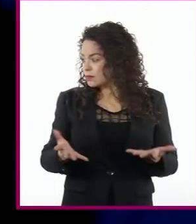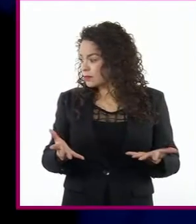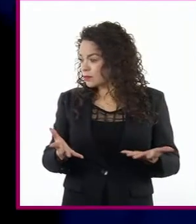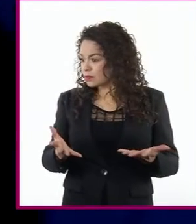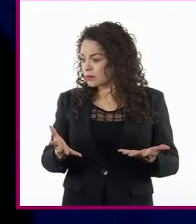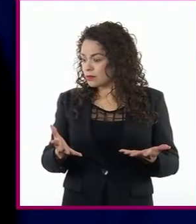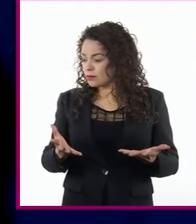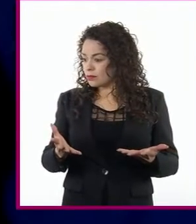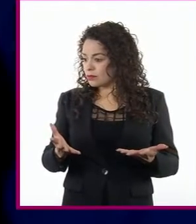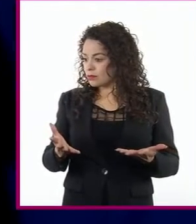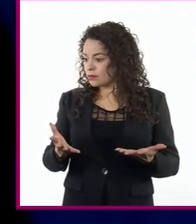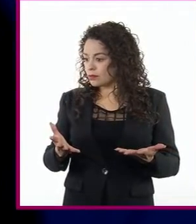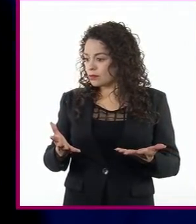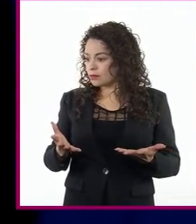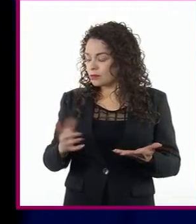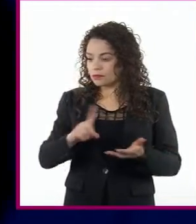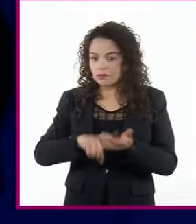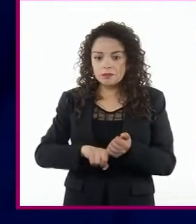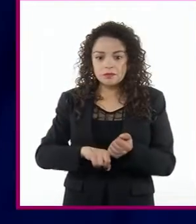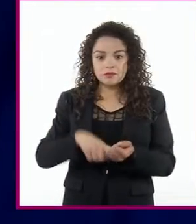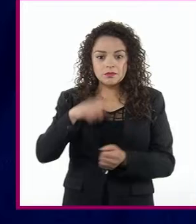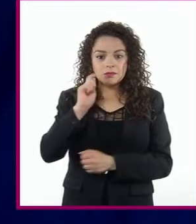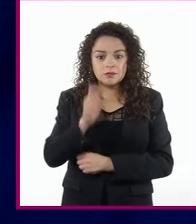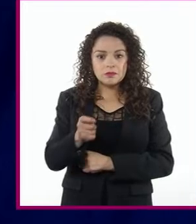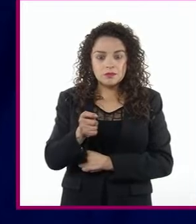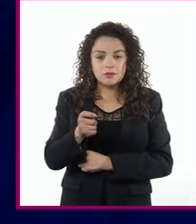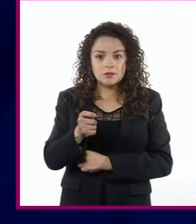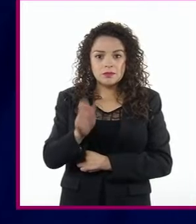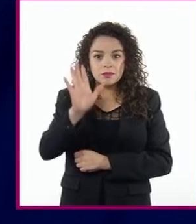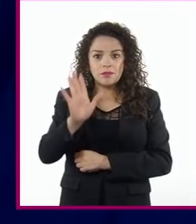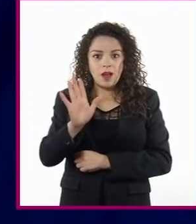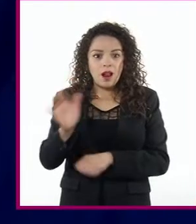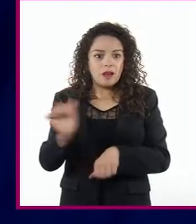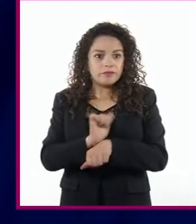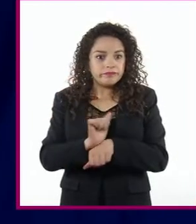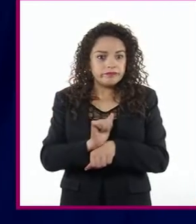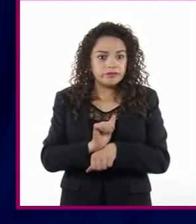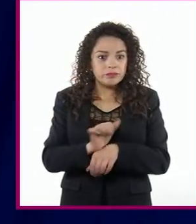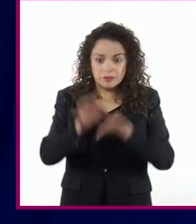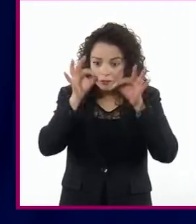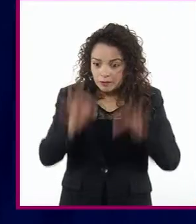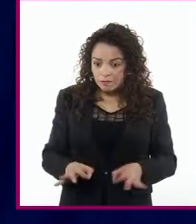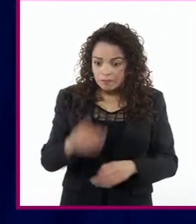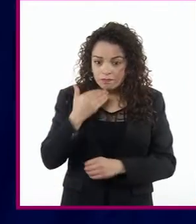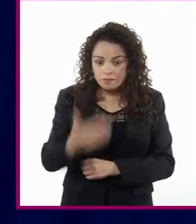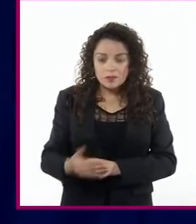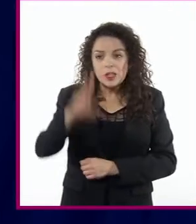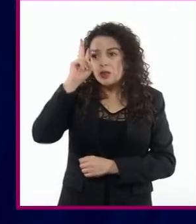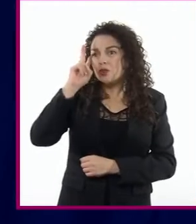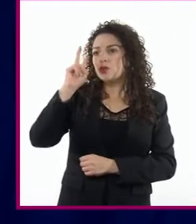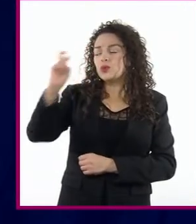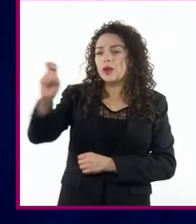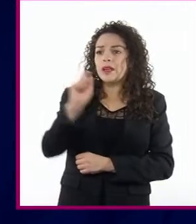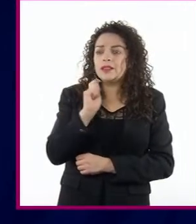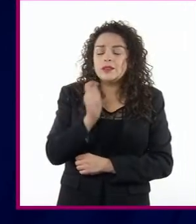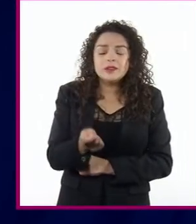¿Una ficción? Y el mayor bien es pequeño. Que toda la vida es sueño. Y los sueños